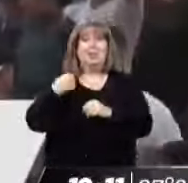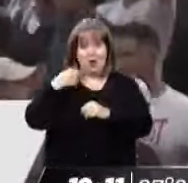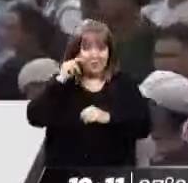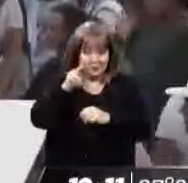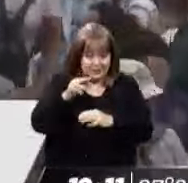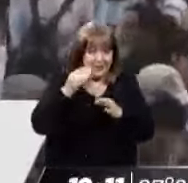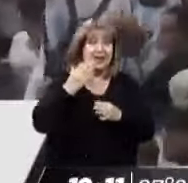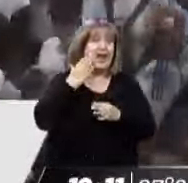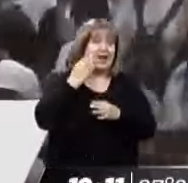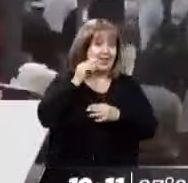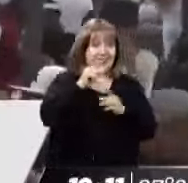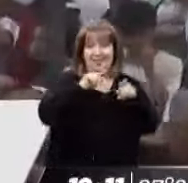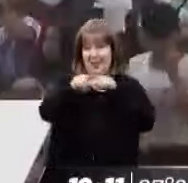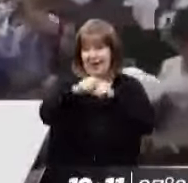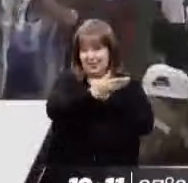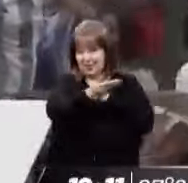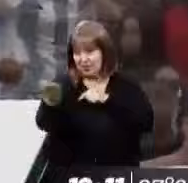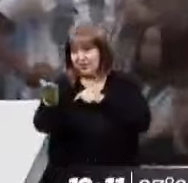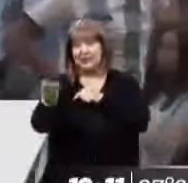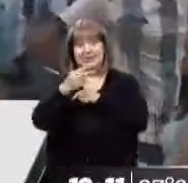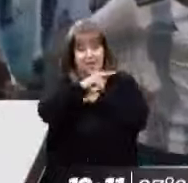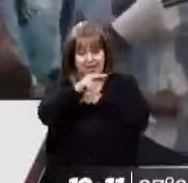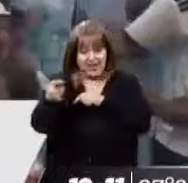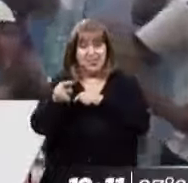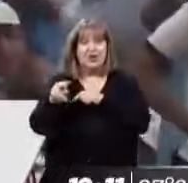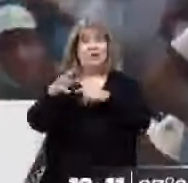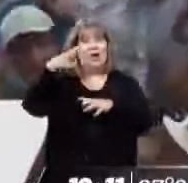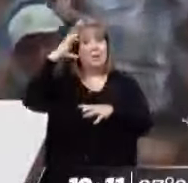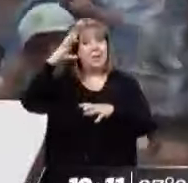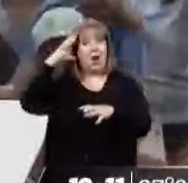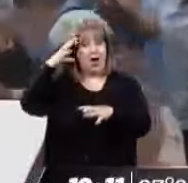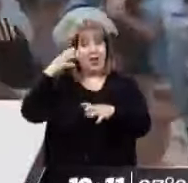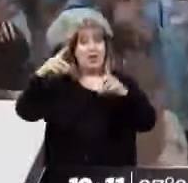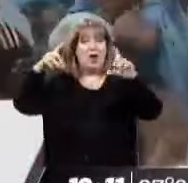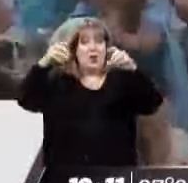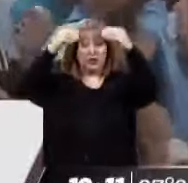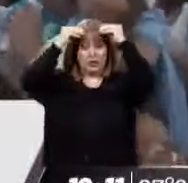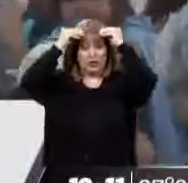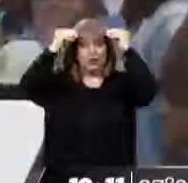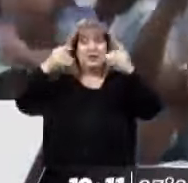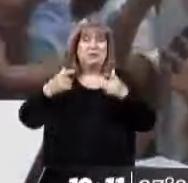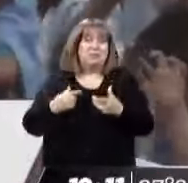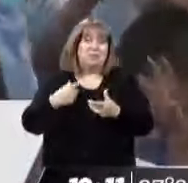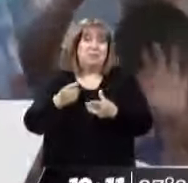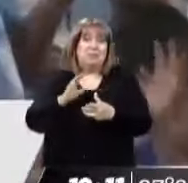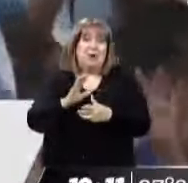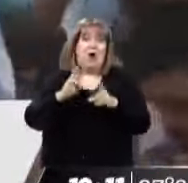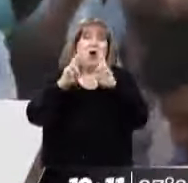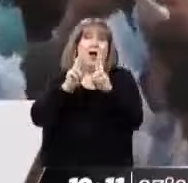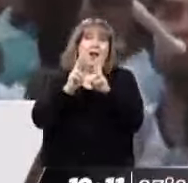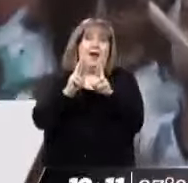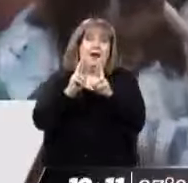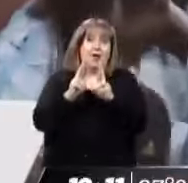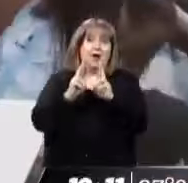estar viviendo cara a cara, o mejor dicho, en persona, en propia piel, creo que la vamos a recordar, la vamos a archivar y ojalá